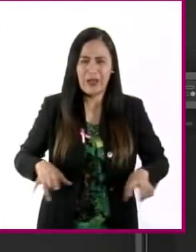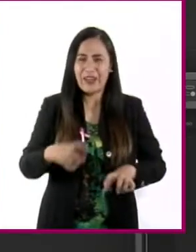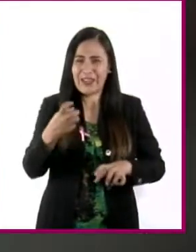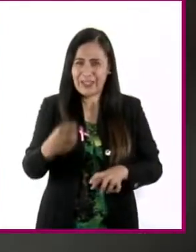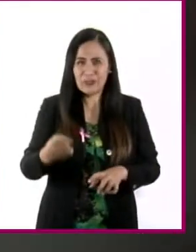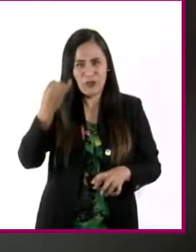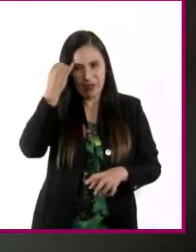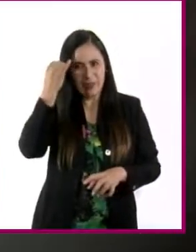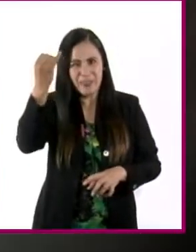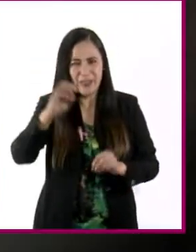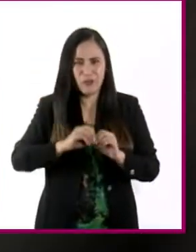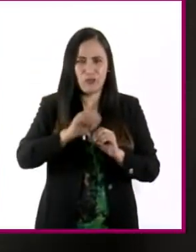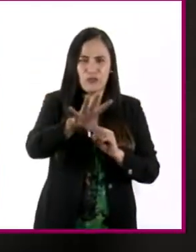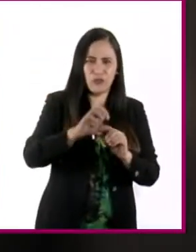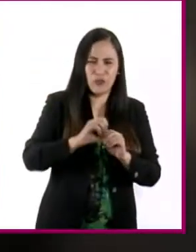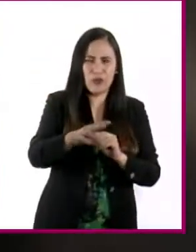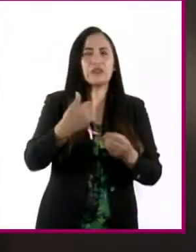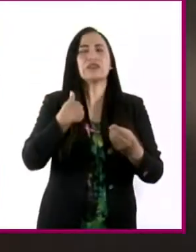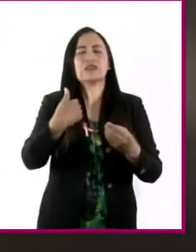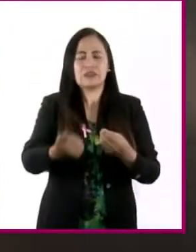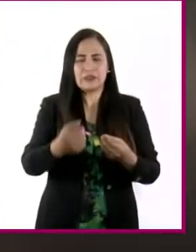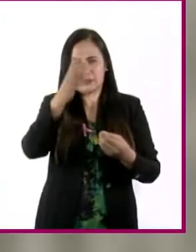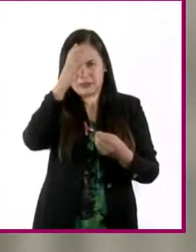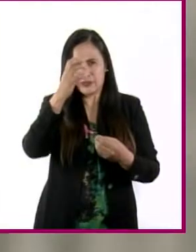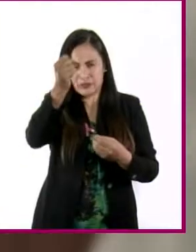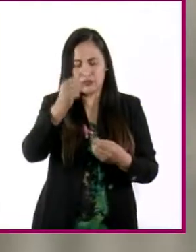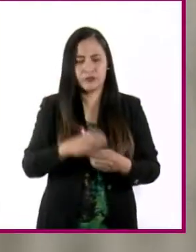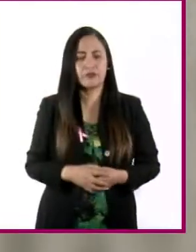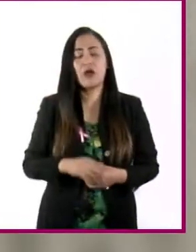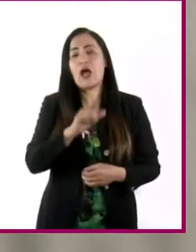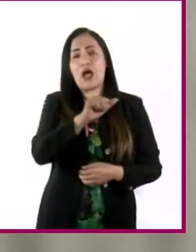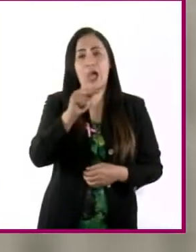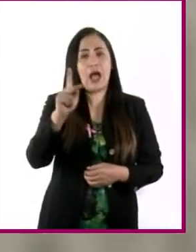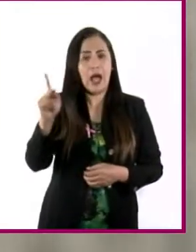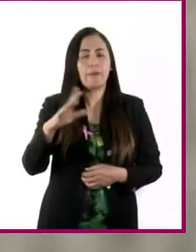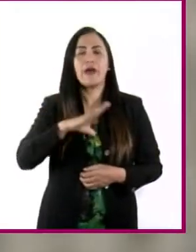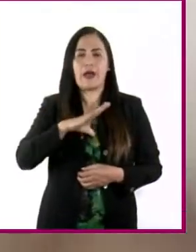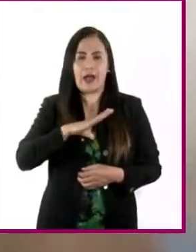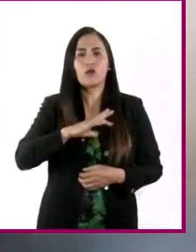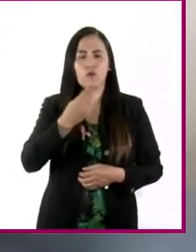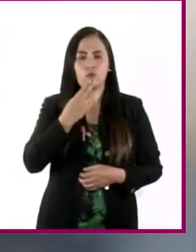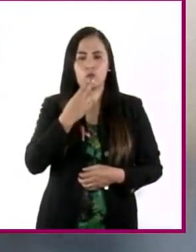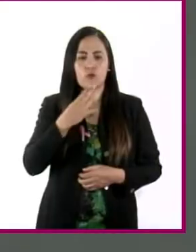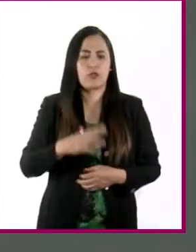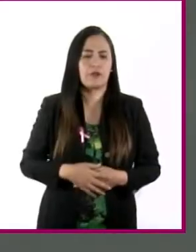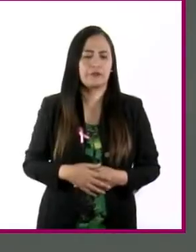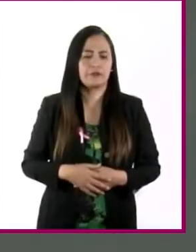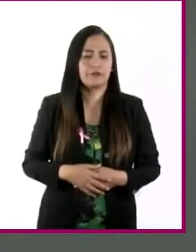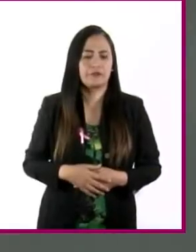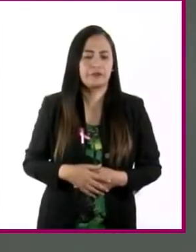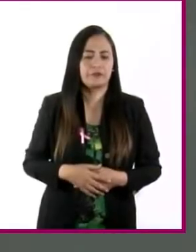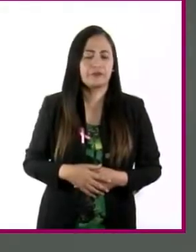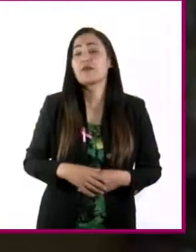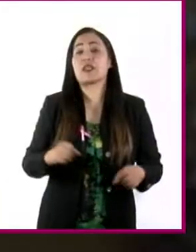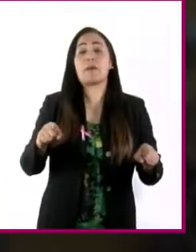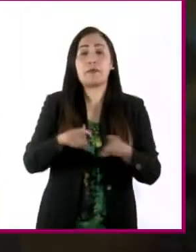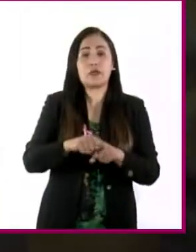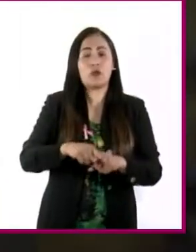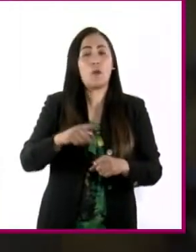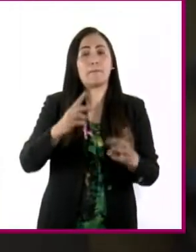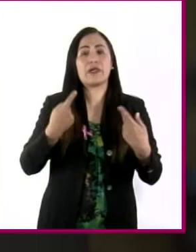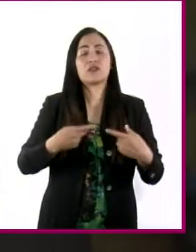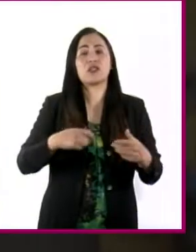Referente a contenido multimedia como video, cine o presentación de imágenes, se han integrado la modalidad de audiodescripción, que consiste en escuchar la